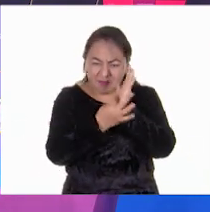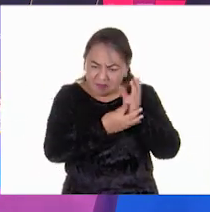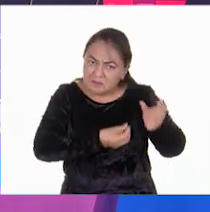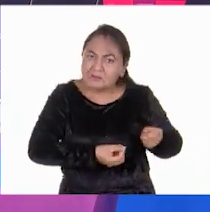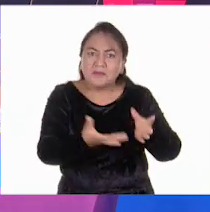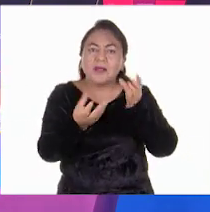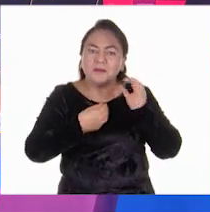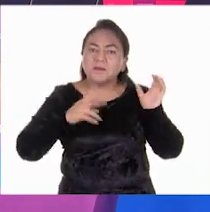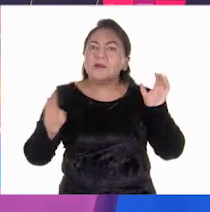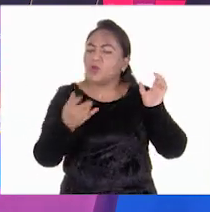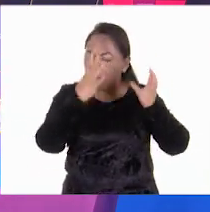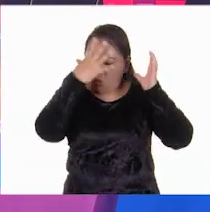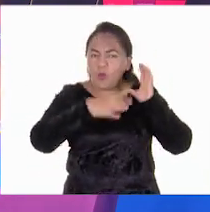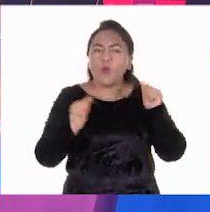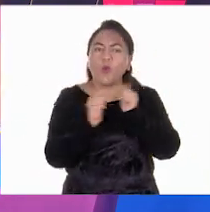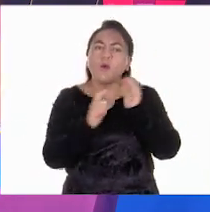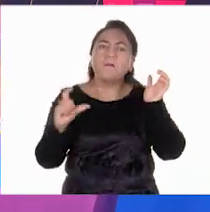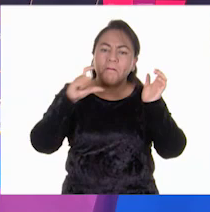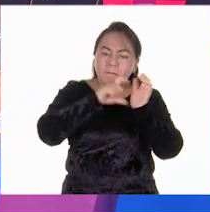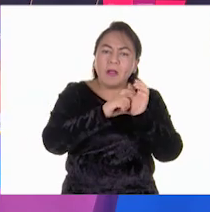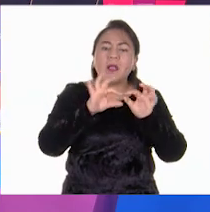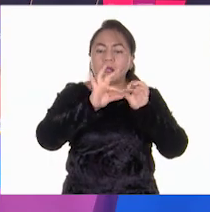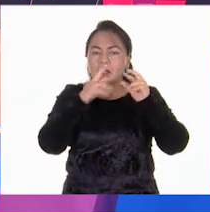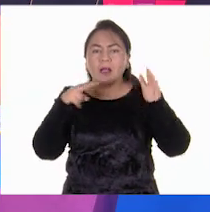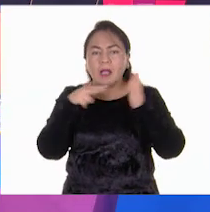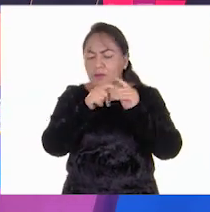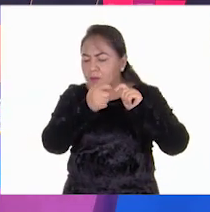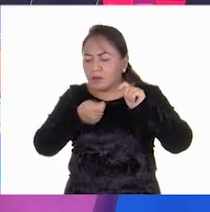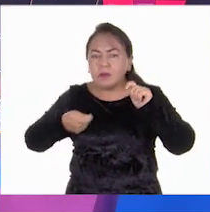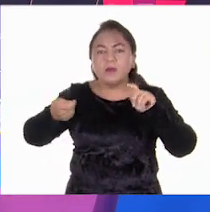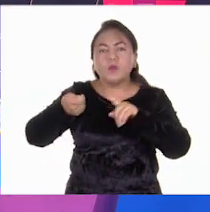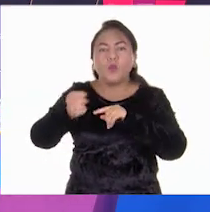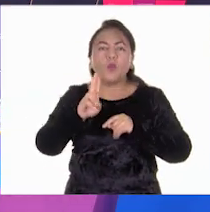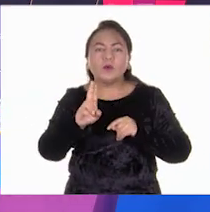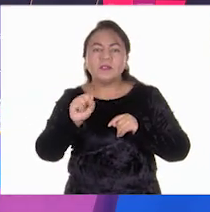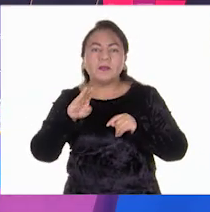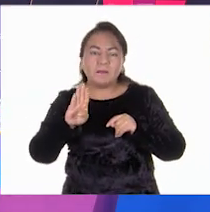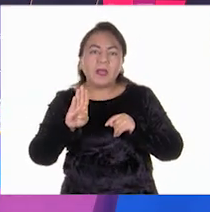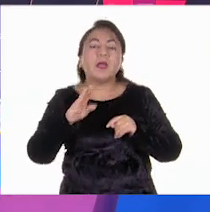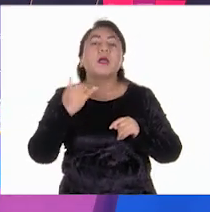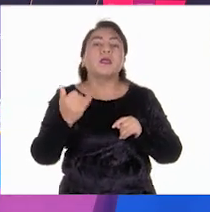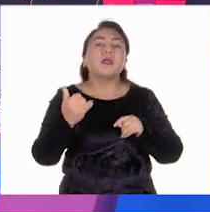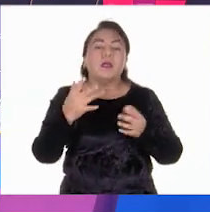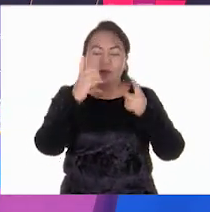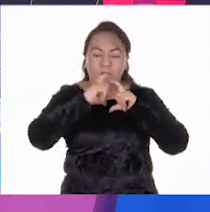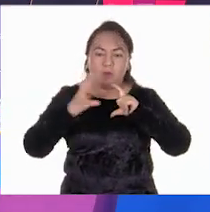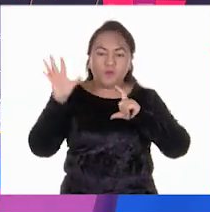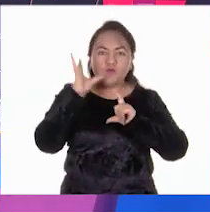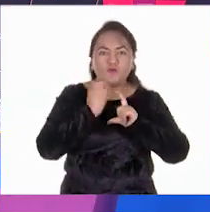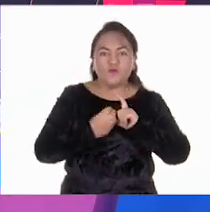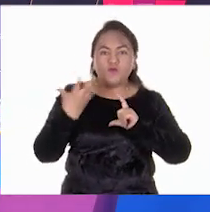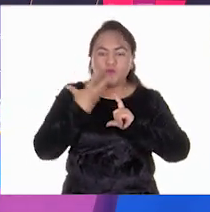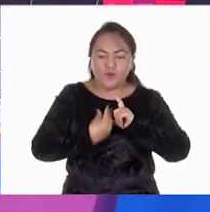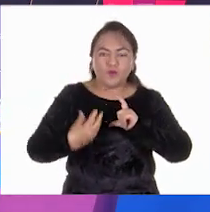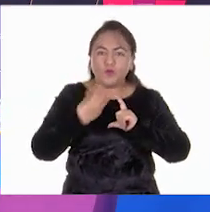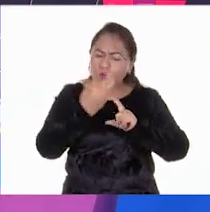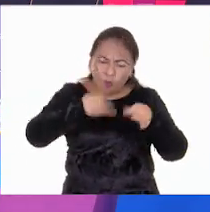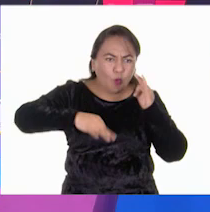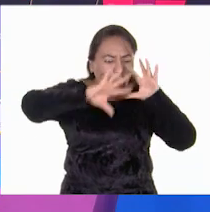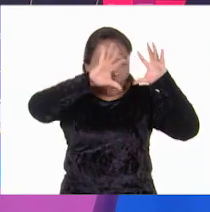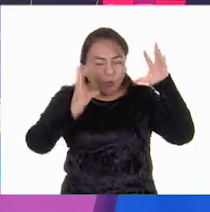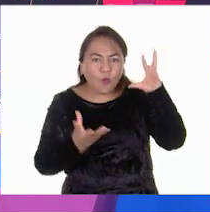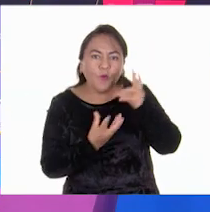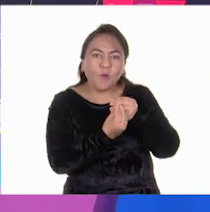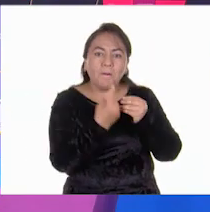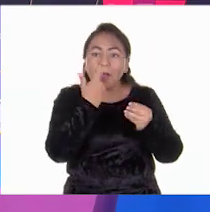la estructura metálica, llévesela con todo y baterías. Incluye el cable de carga con entrada USB y el concentrador. Todo el paquete completo para que